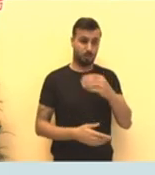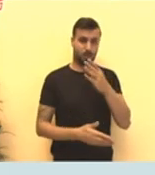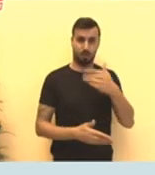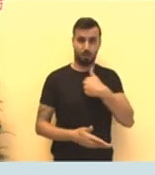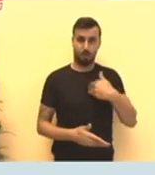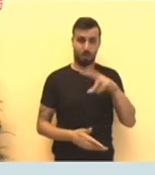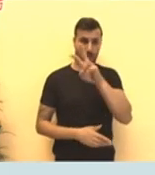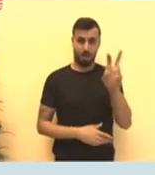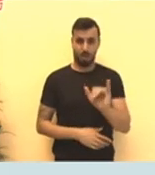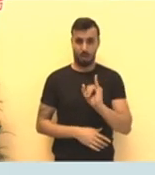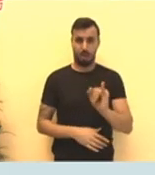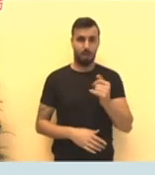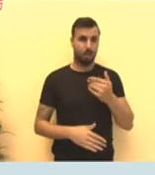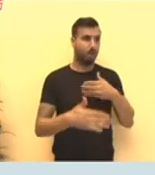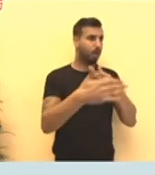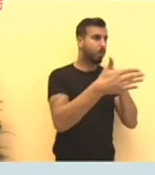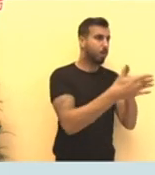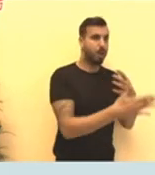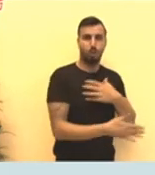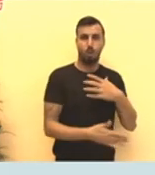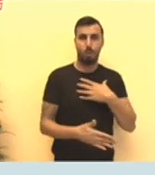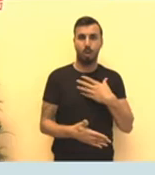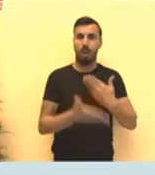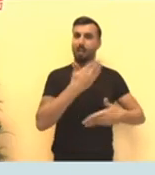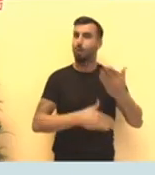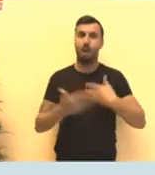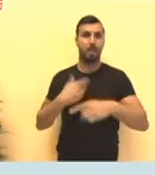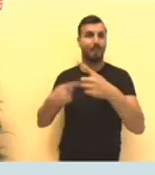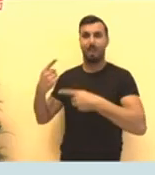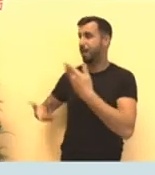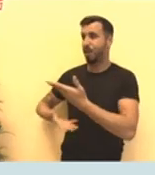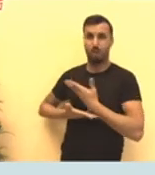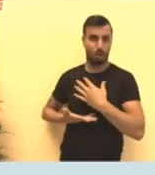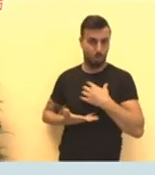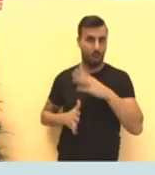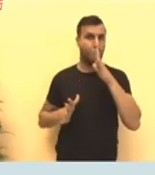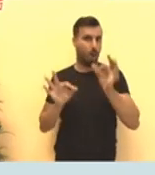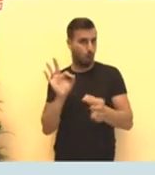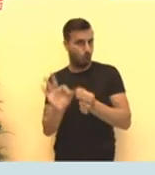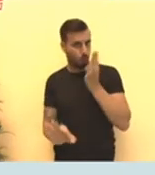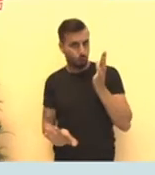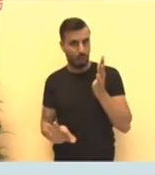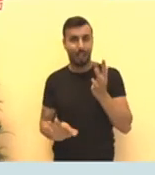primera categoría y dependientes de segunda categoría. Y además tú, por el hecho de ser persona, parece ser que no tienes